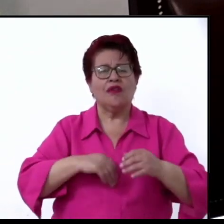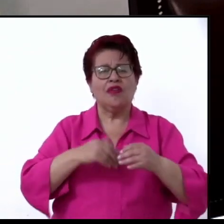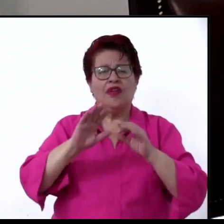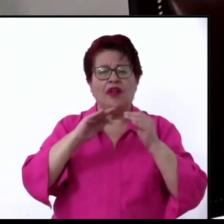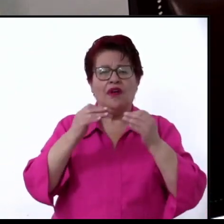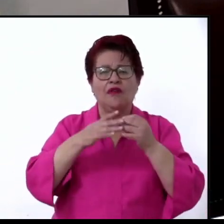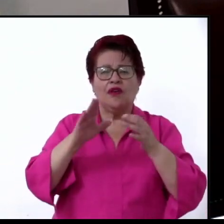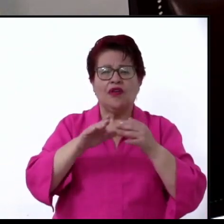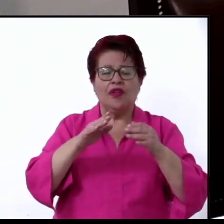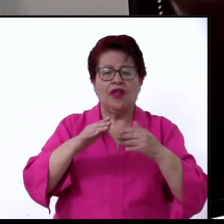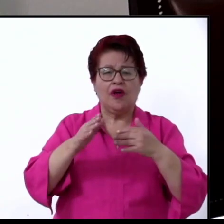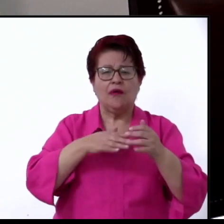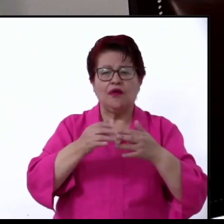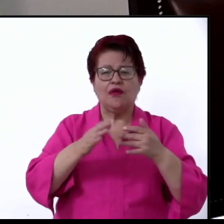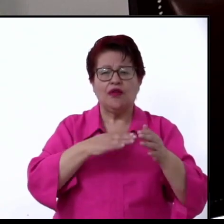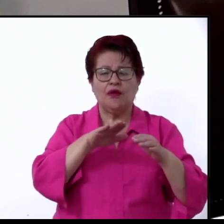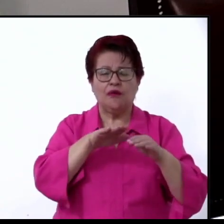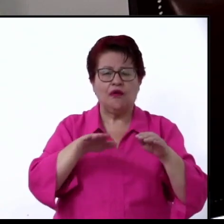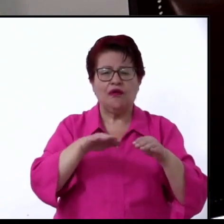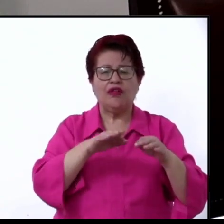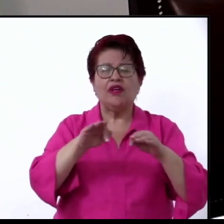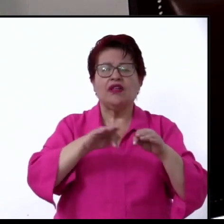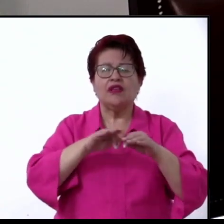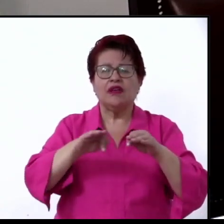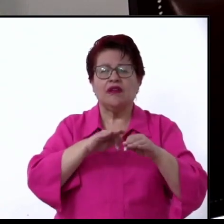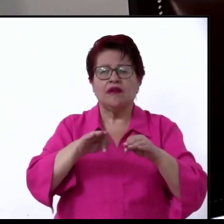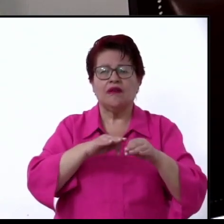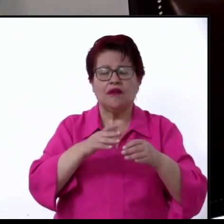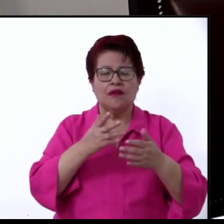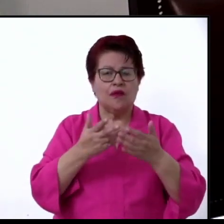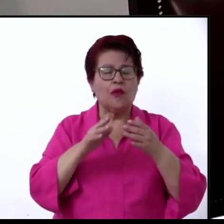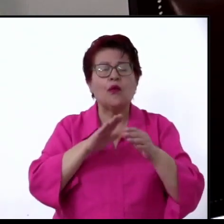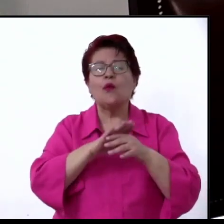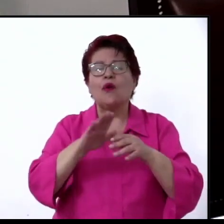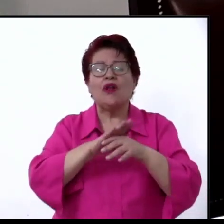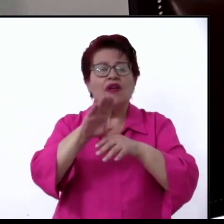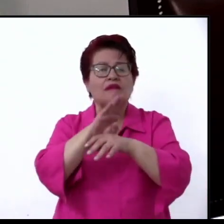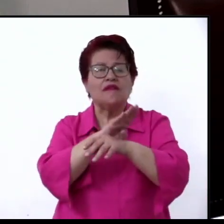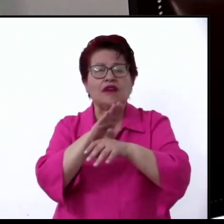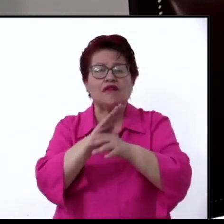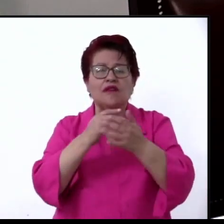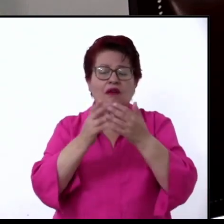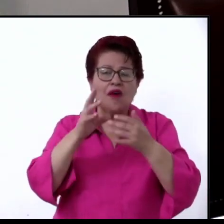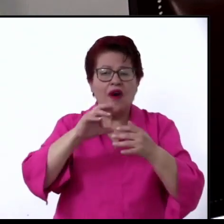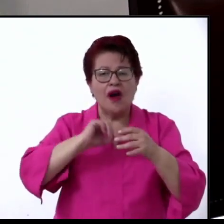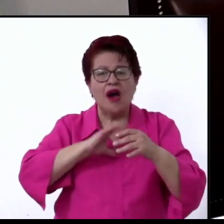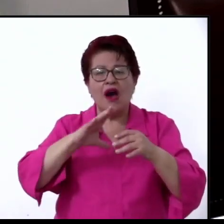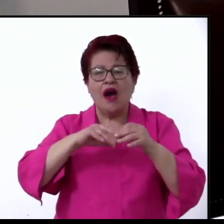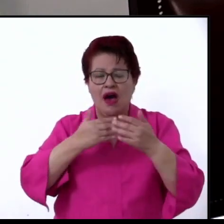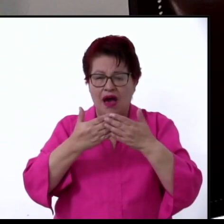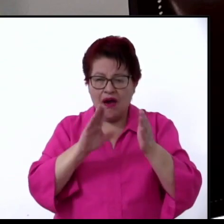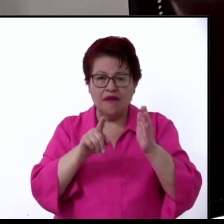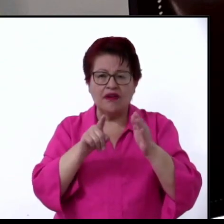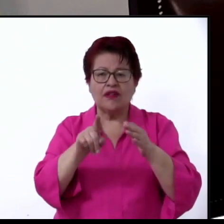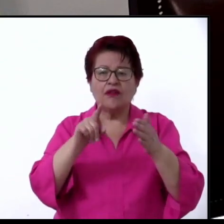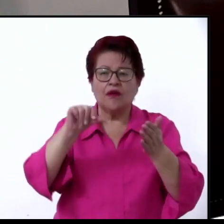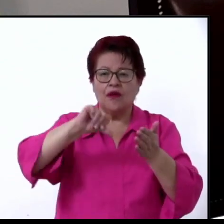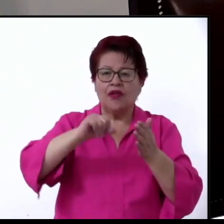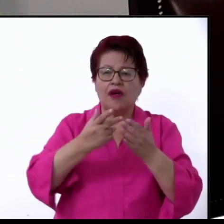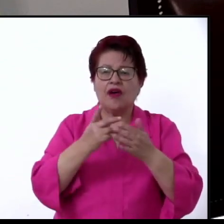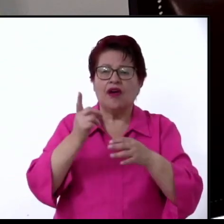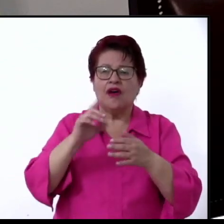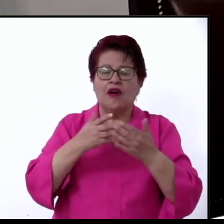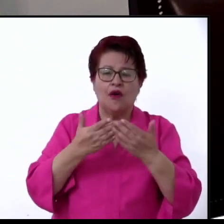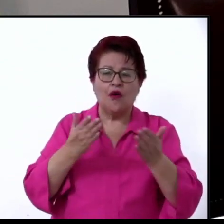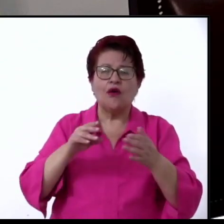modalidad de movilidad laboral, perdón? ¿Cuáles han sido los beneficios? Si se tiene abierto el día de hoy alguno